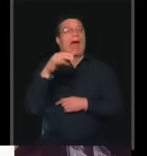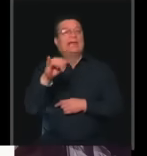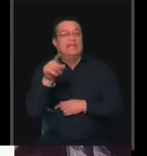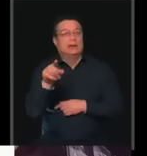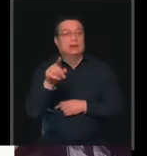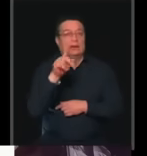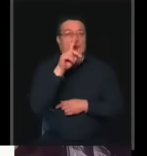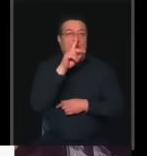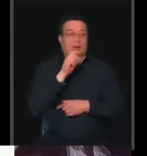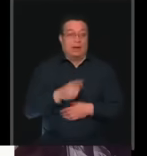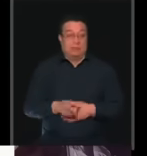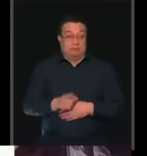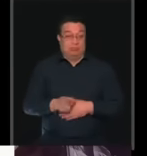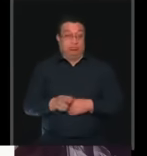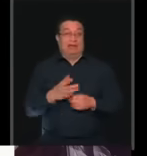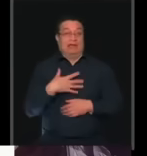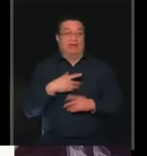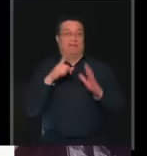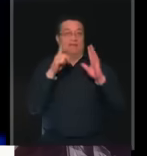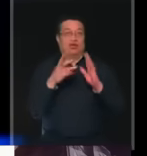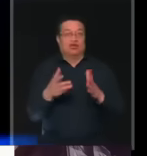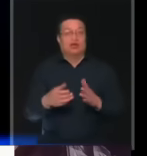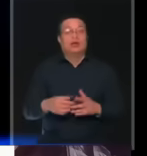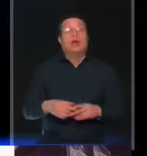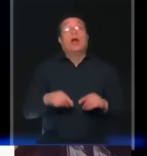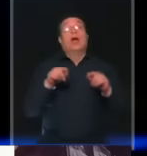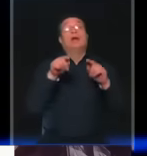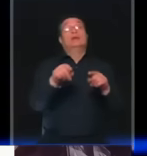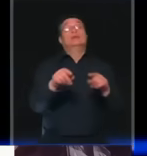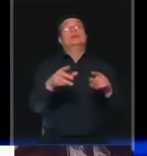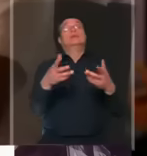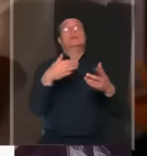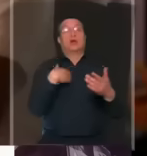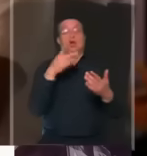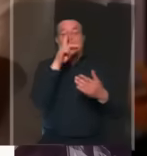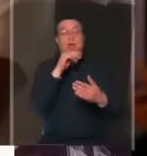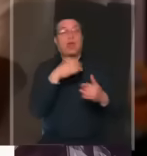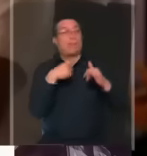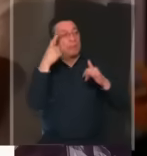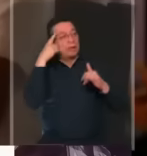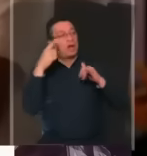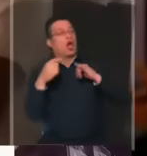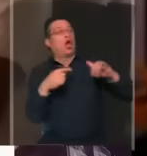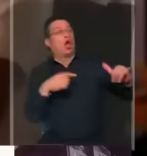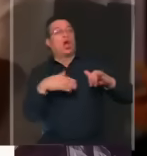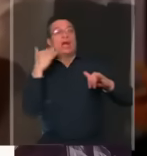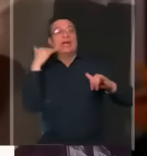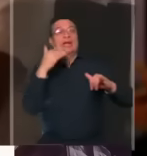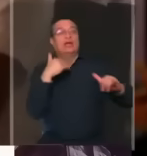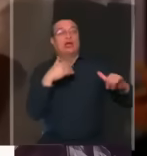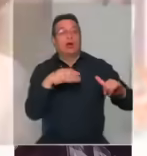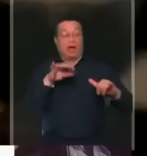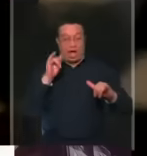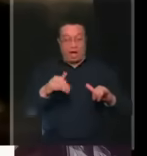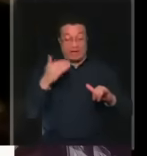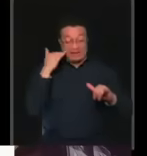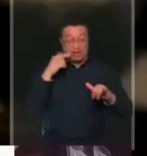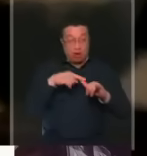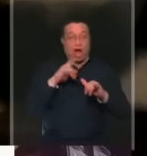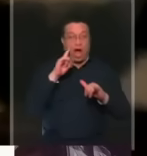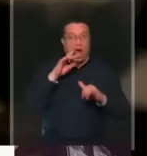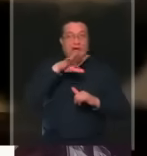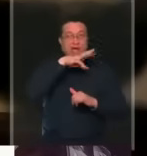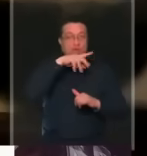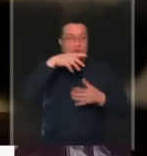No son niños, son personas adultas. Para él estaba conversando con otro niño más. En todo juego que estén vendidos niños van a estar. A